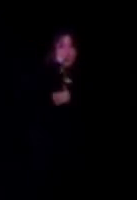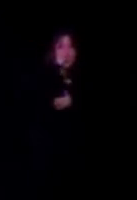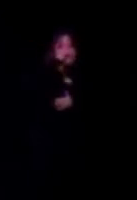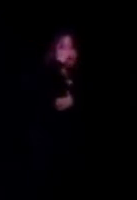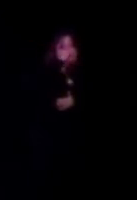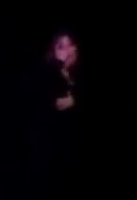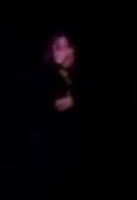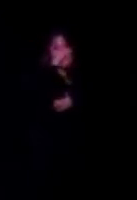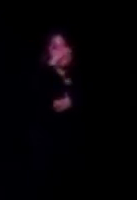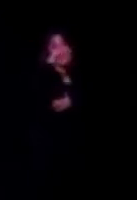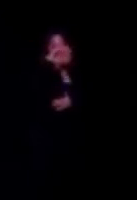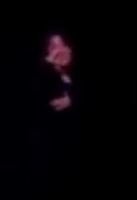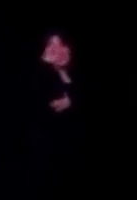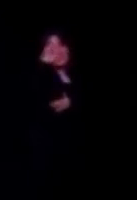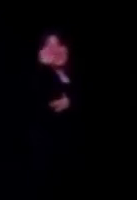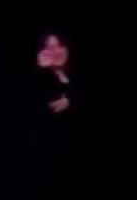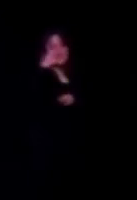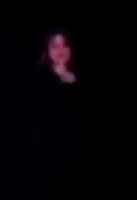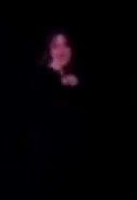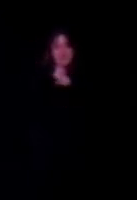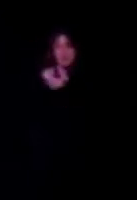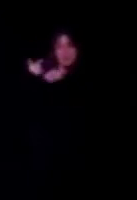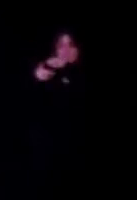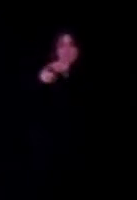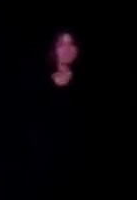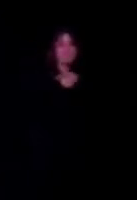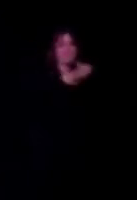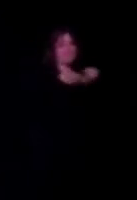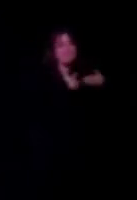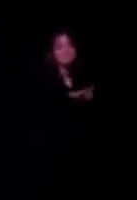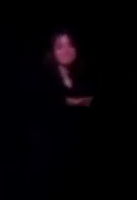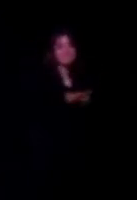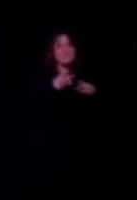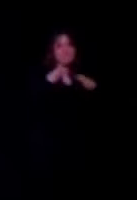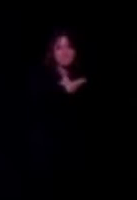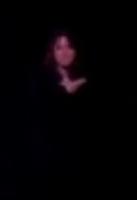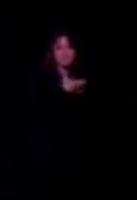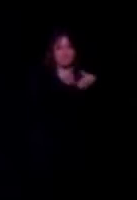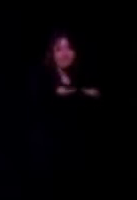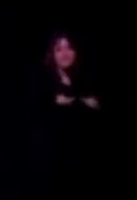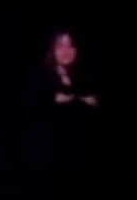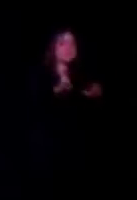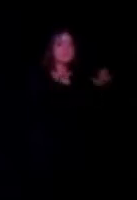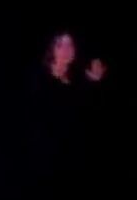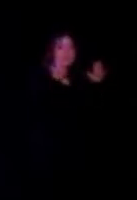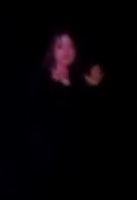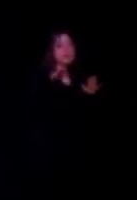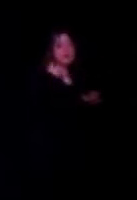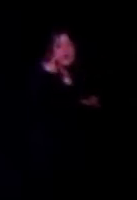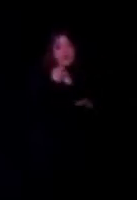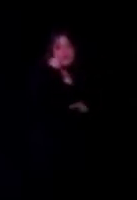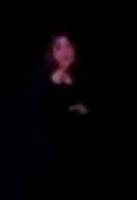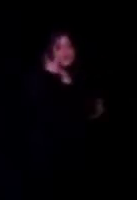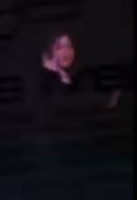en el cerá anteriormente pero hay que resaltar un montón de trabajos que se están haciendo que se han realizado